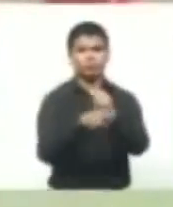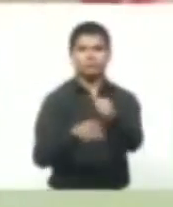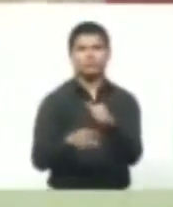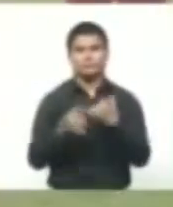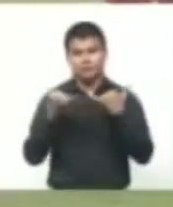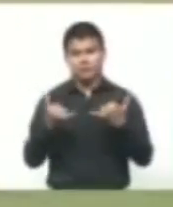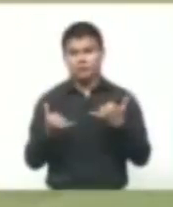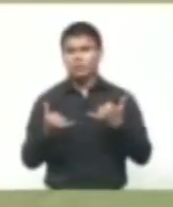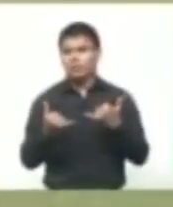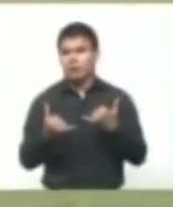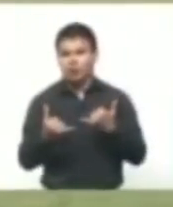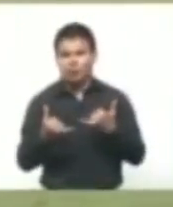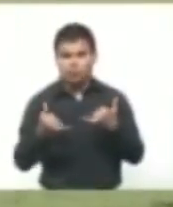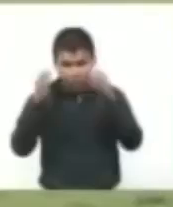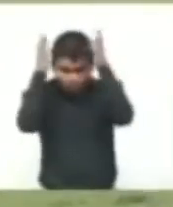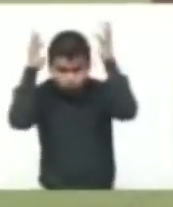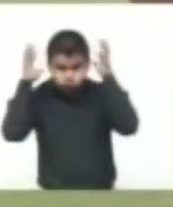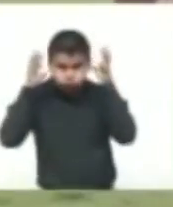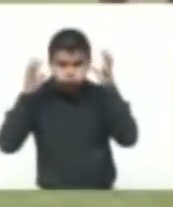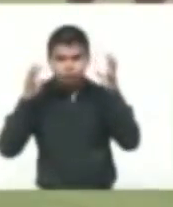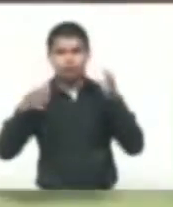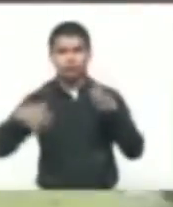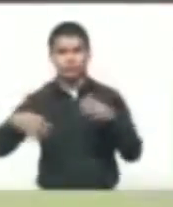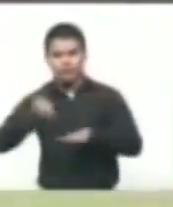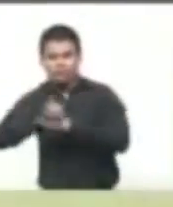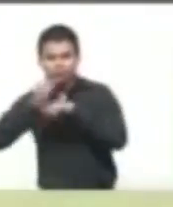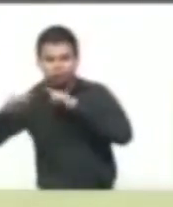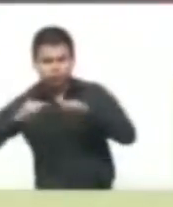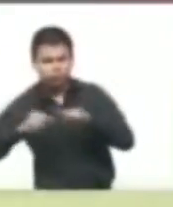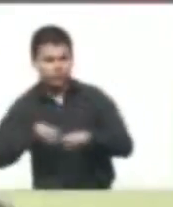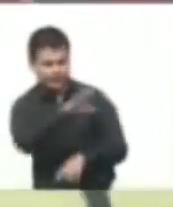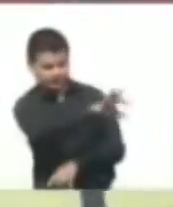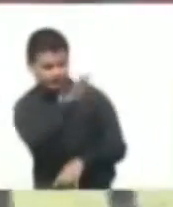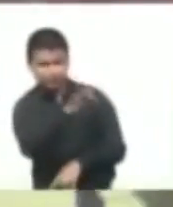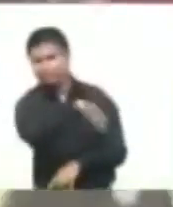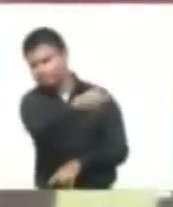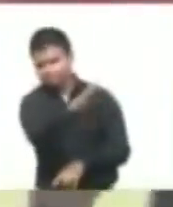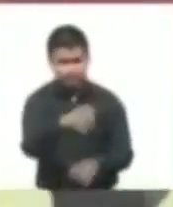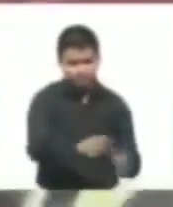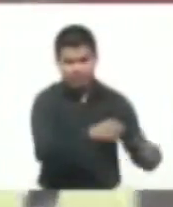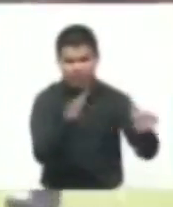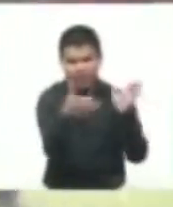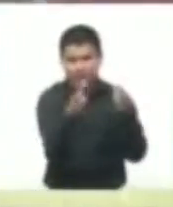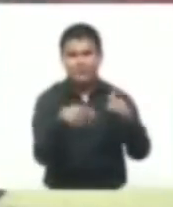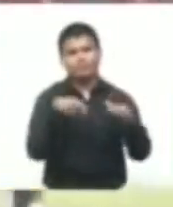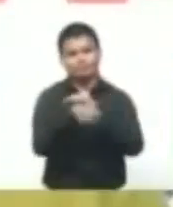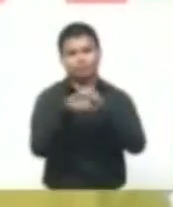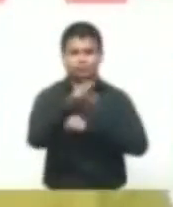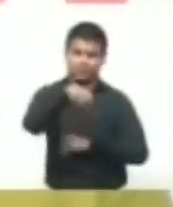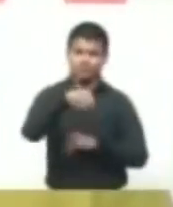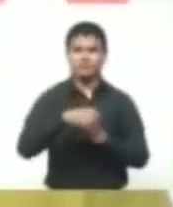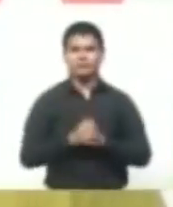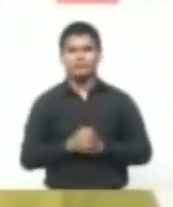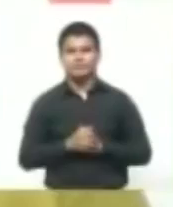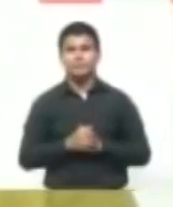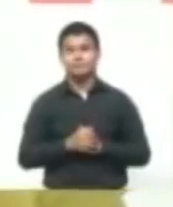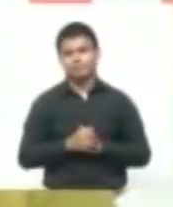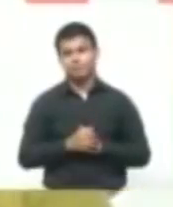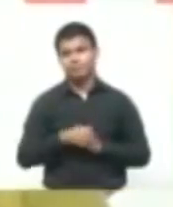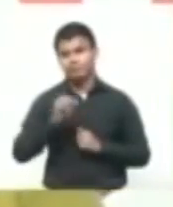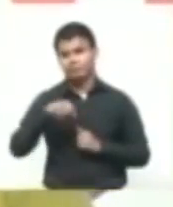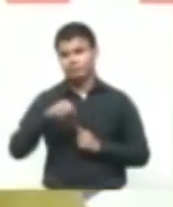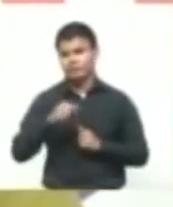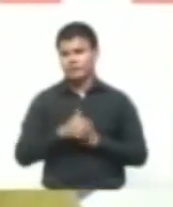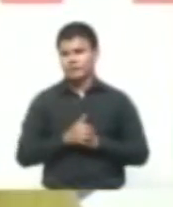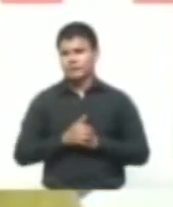confianza del técnico Alberto Gamero para visitar mañana Envigado a partir de las 6 de la tarde por la séptima fecha. Me parece que Cuesta, las veces que ha